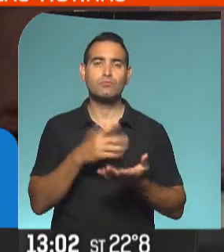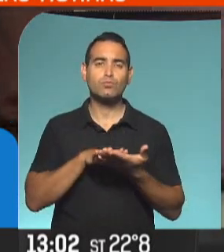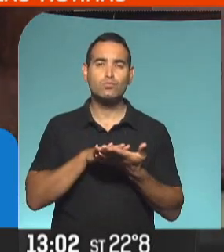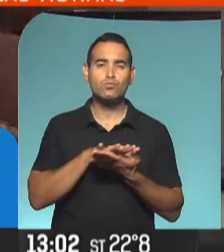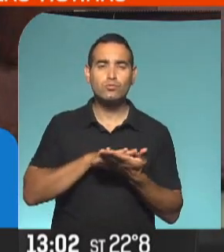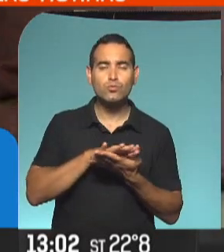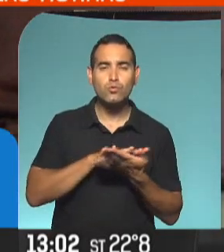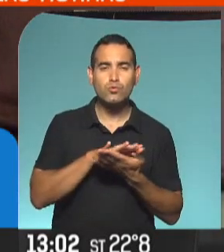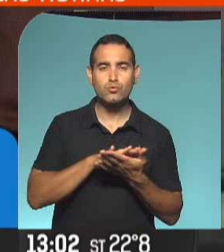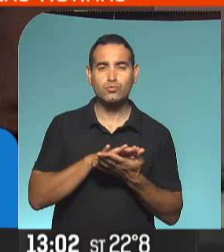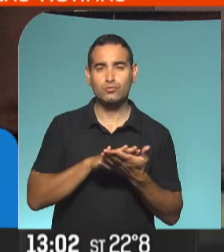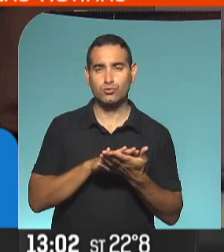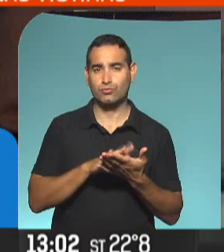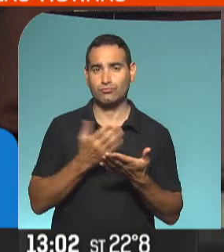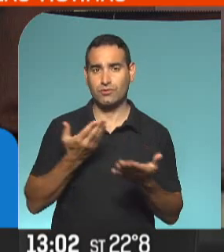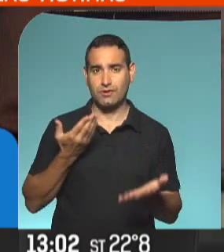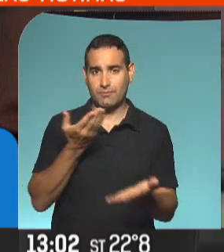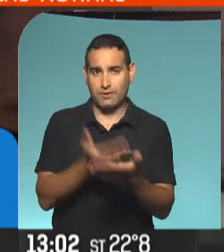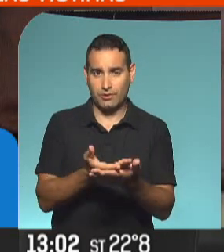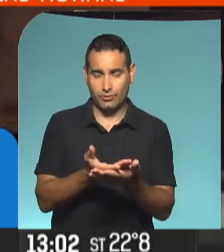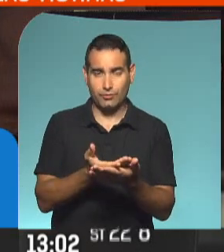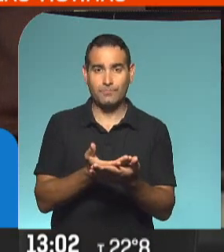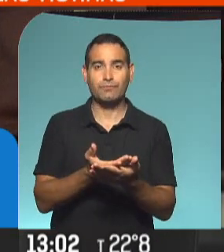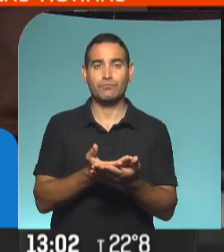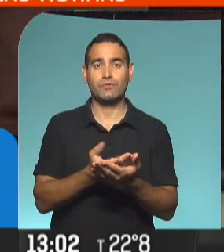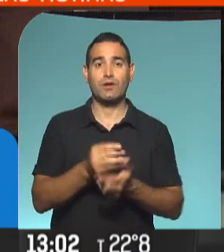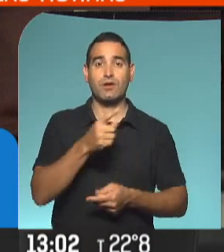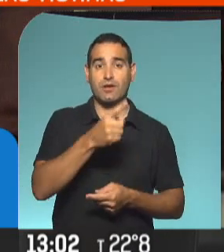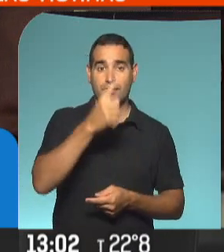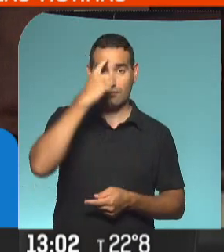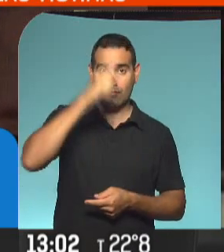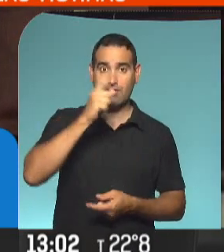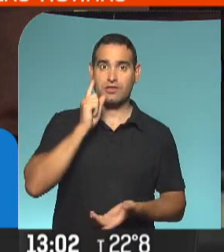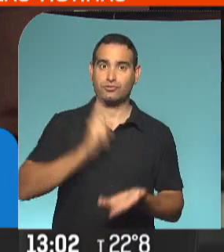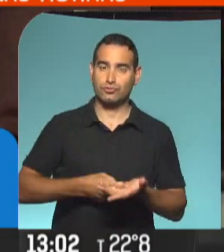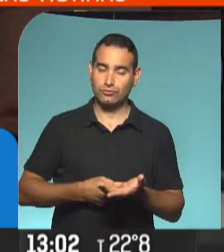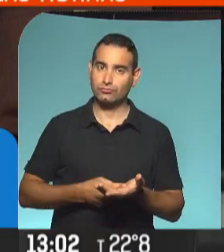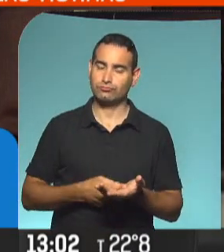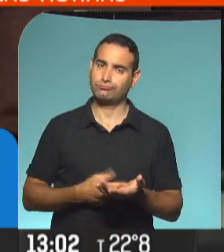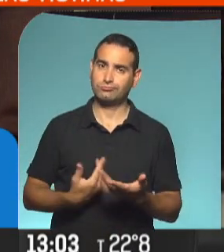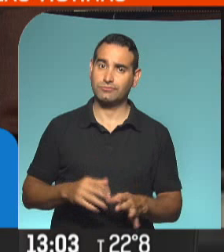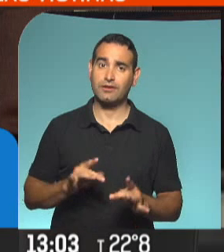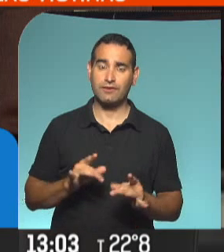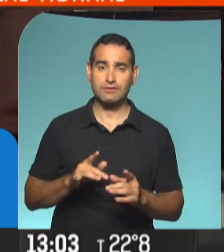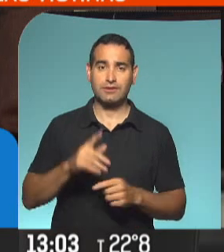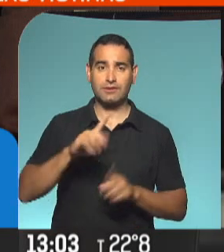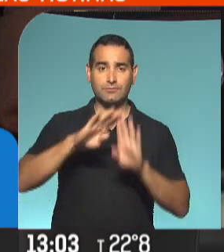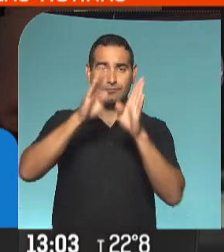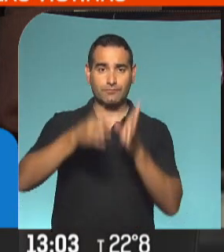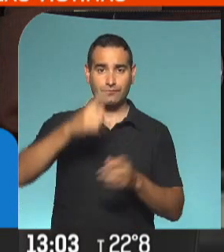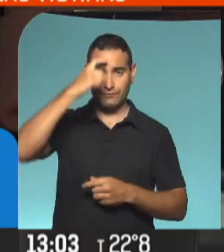resolviendo lo que todos apelamos y en un fallo que fue durísimo. La Cámara Federal